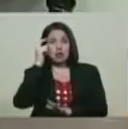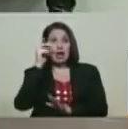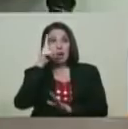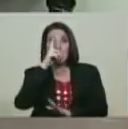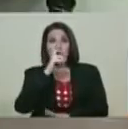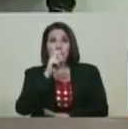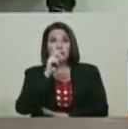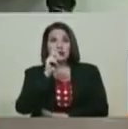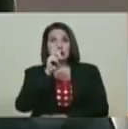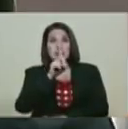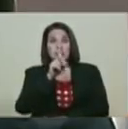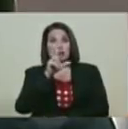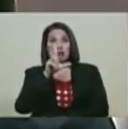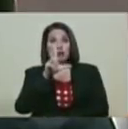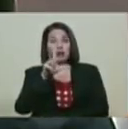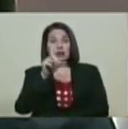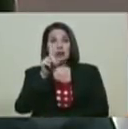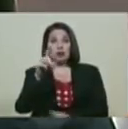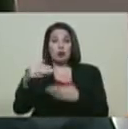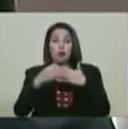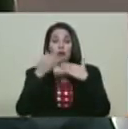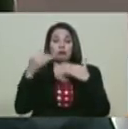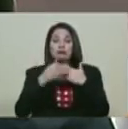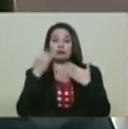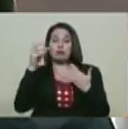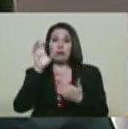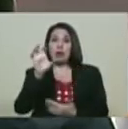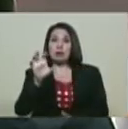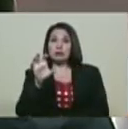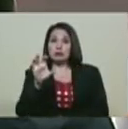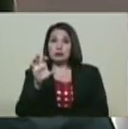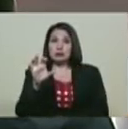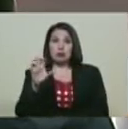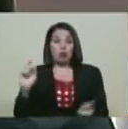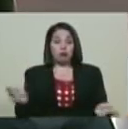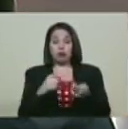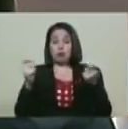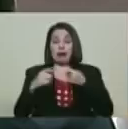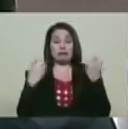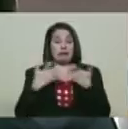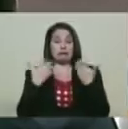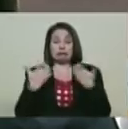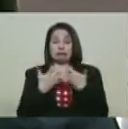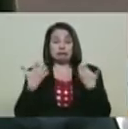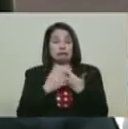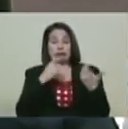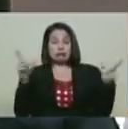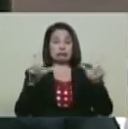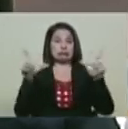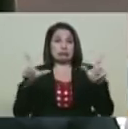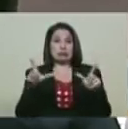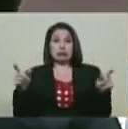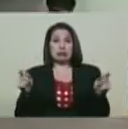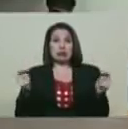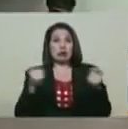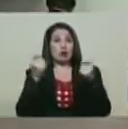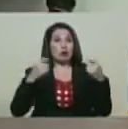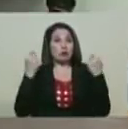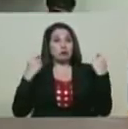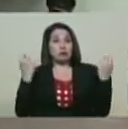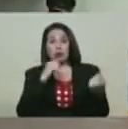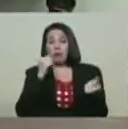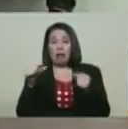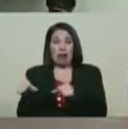saque 131 noticias contra un país. Esto es una propaganda de guerra, esto es una guerra mediática, sin lugar a dudas.